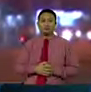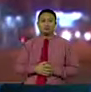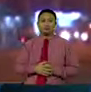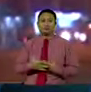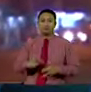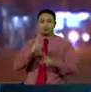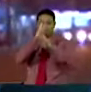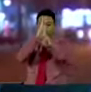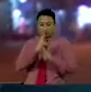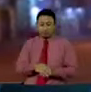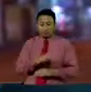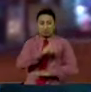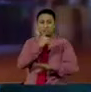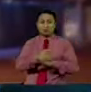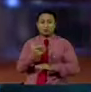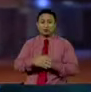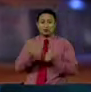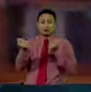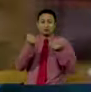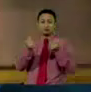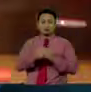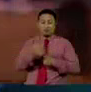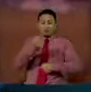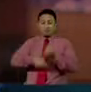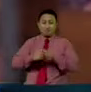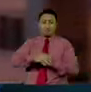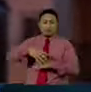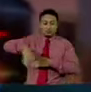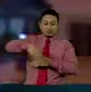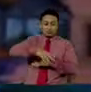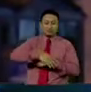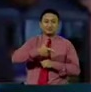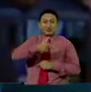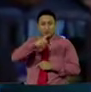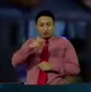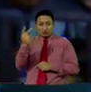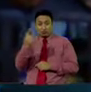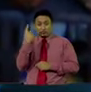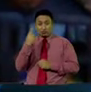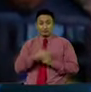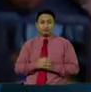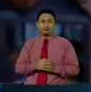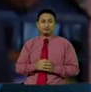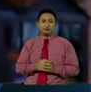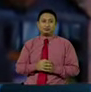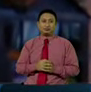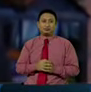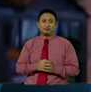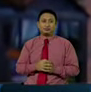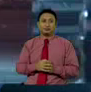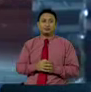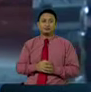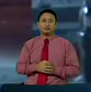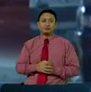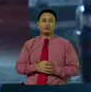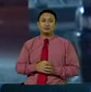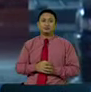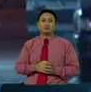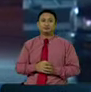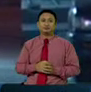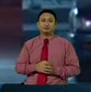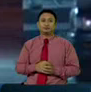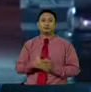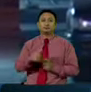la disposición del control de expendio de bebidas alcohólicas, ahora que ya estamos en el SEICA a partir del mediodía.